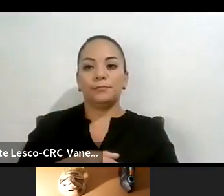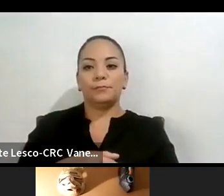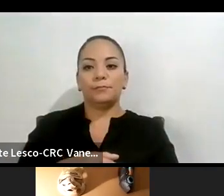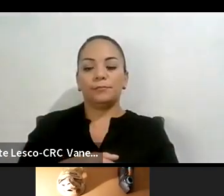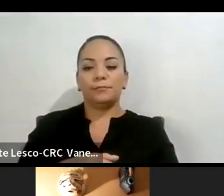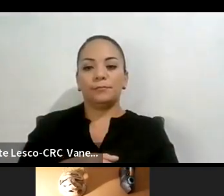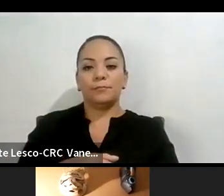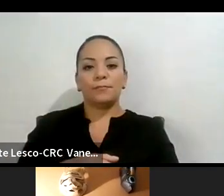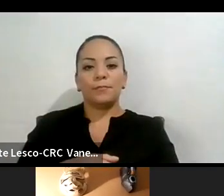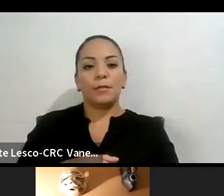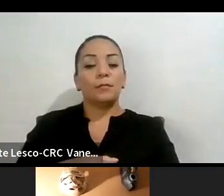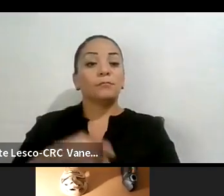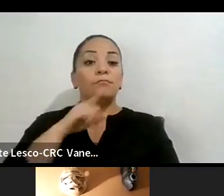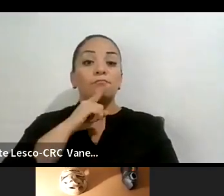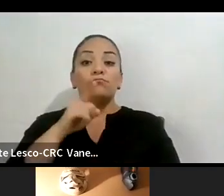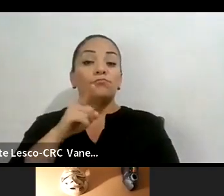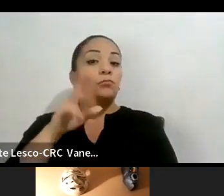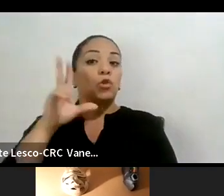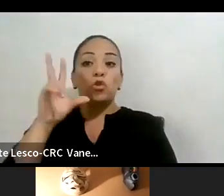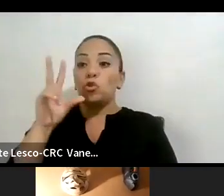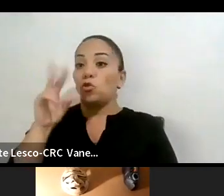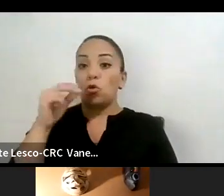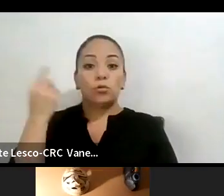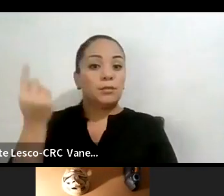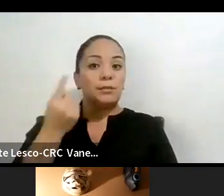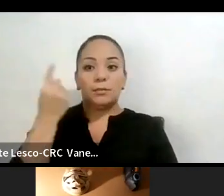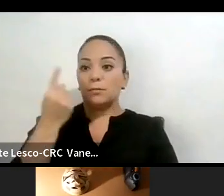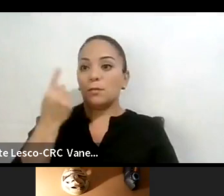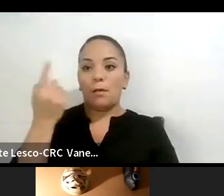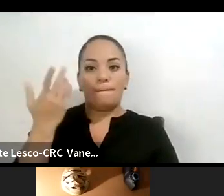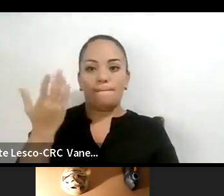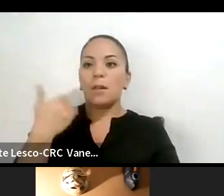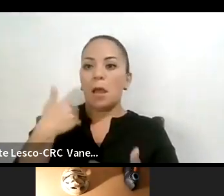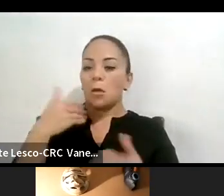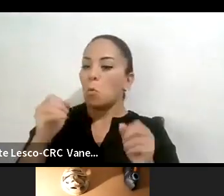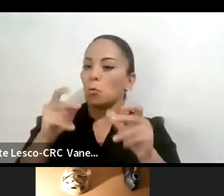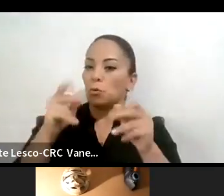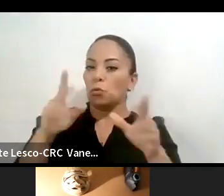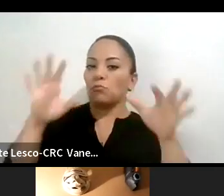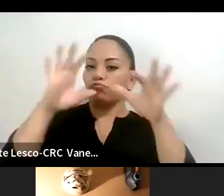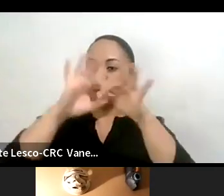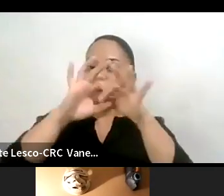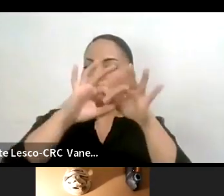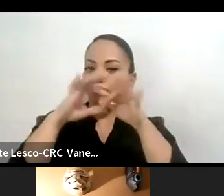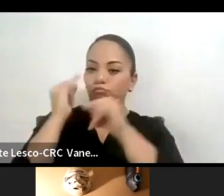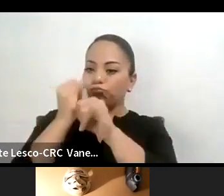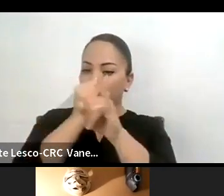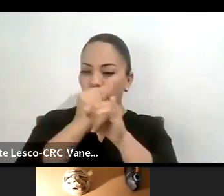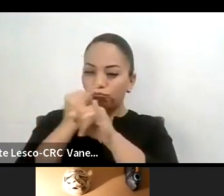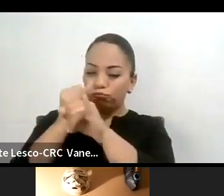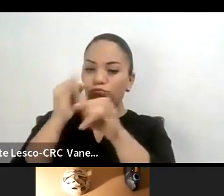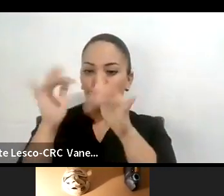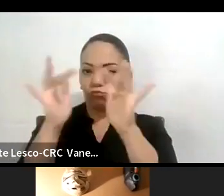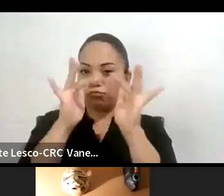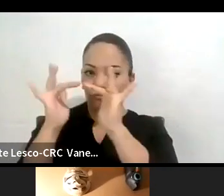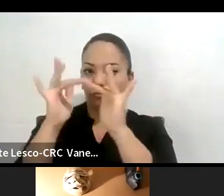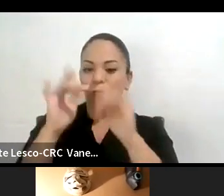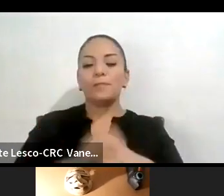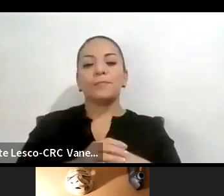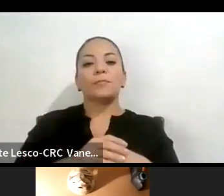No siempre tenemos la oportunidad de enlazarnos de esta manera con las diferentes instituciones, en este caso Taller Nacional de Teatro,